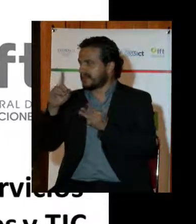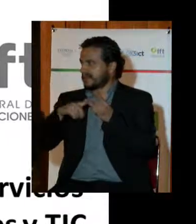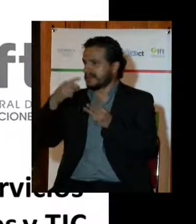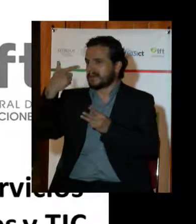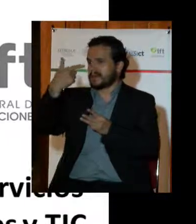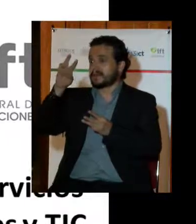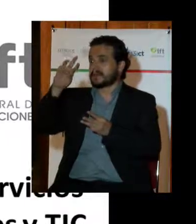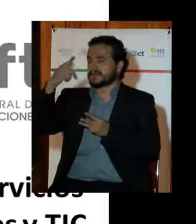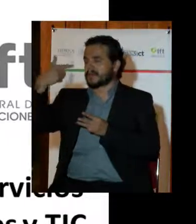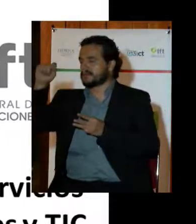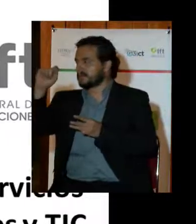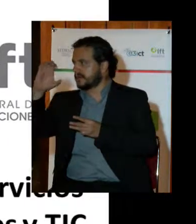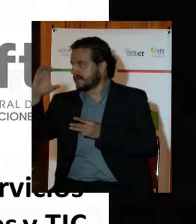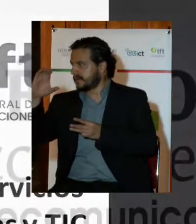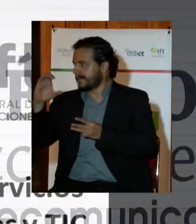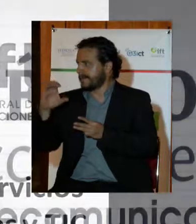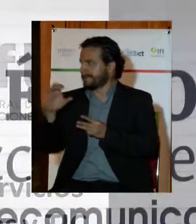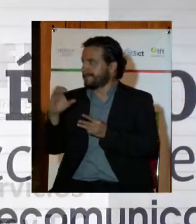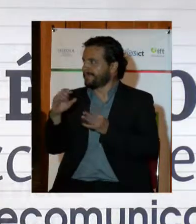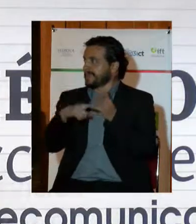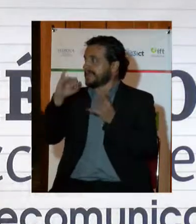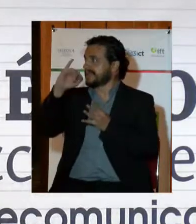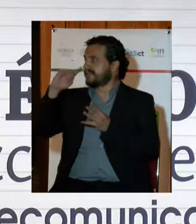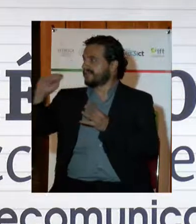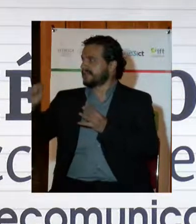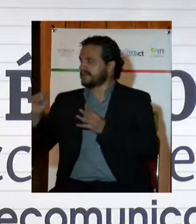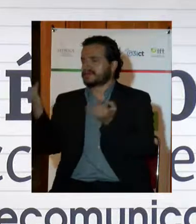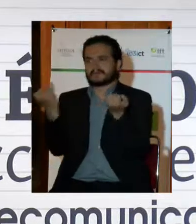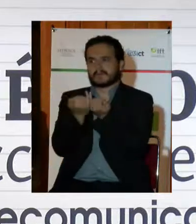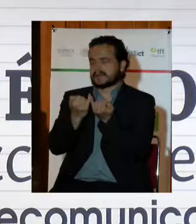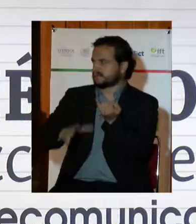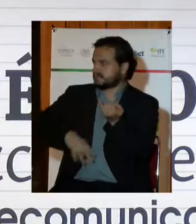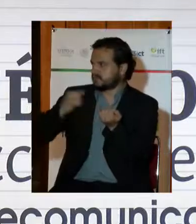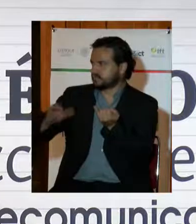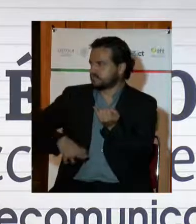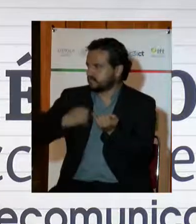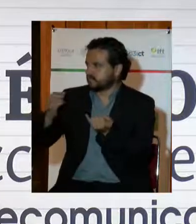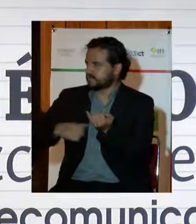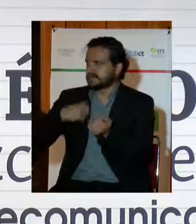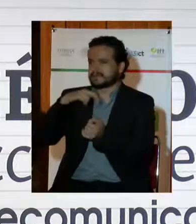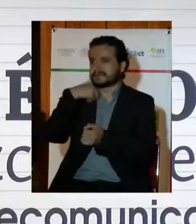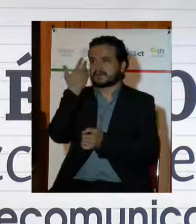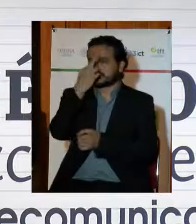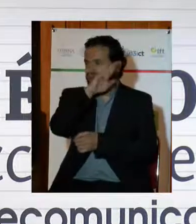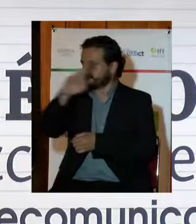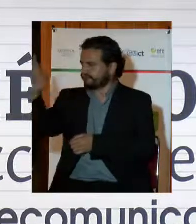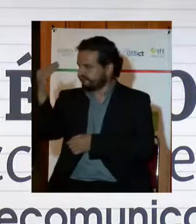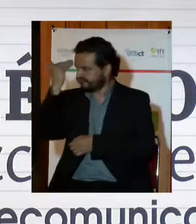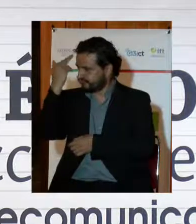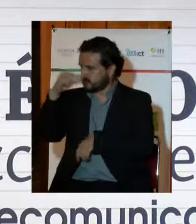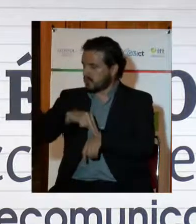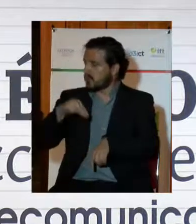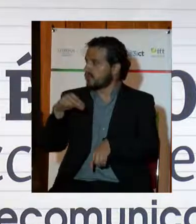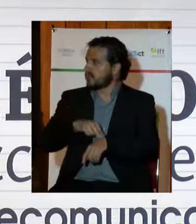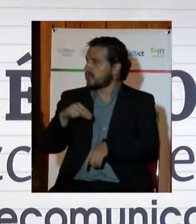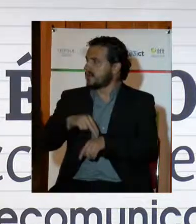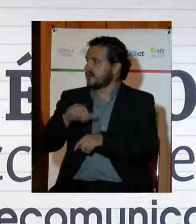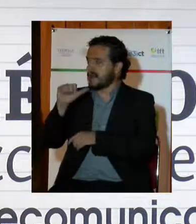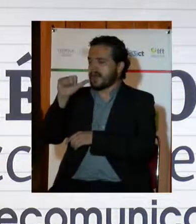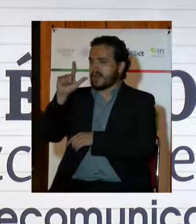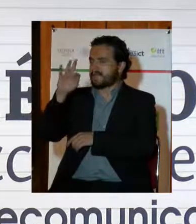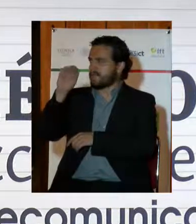G3ICT, del enorme esfuerzo que sí quiero reconocer del doctor Alfonso Hernández Maya